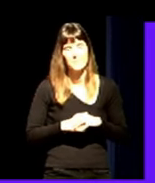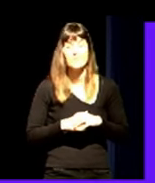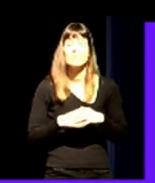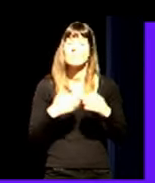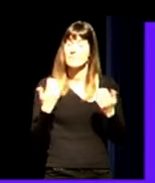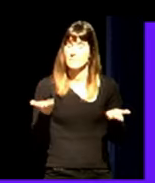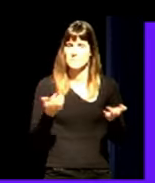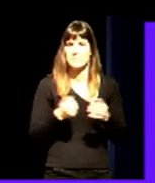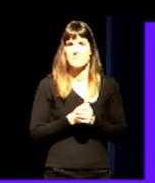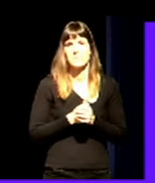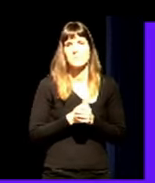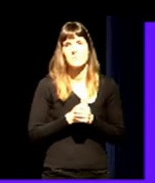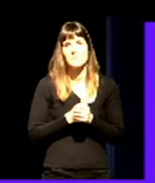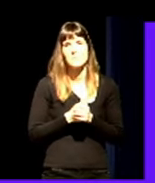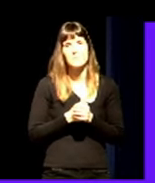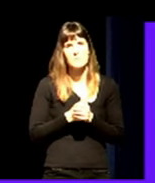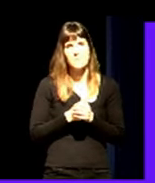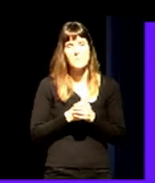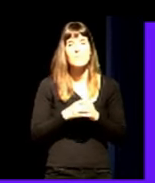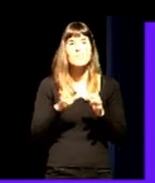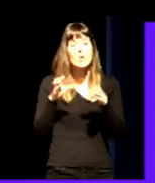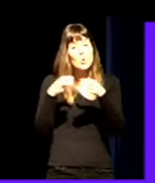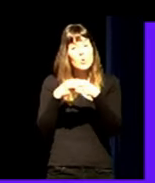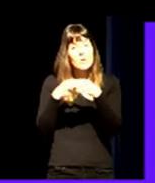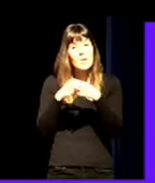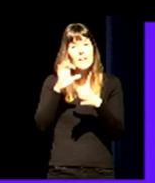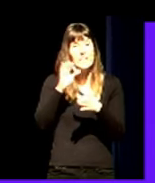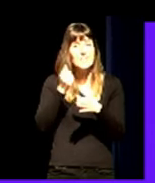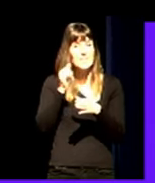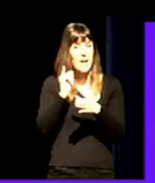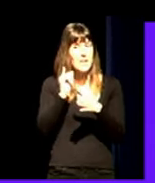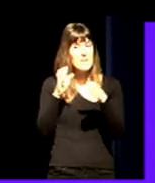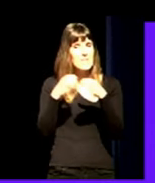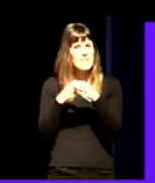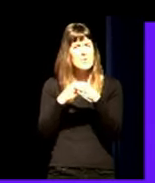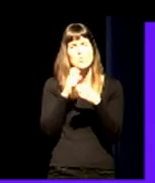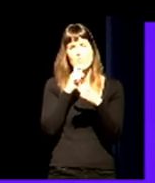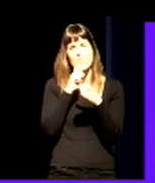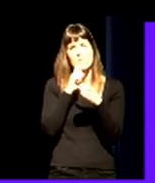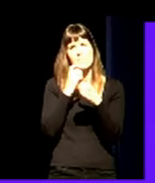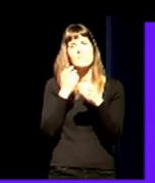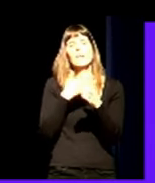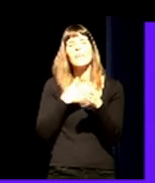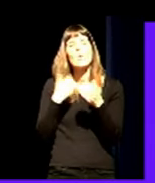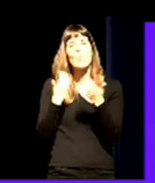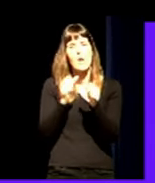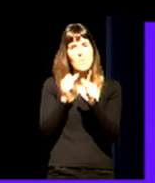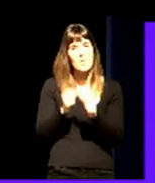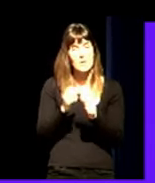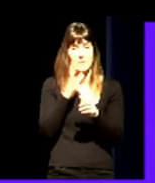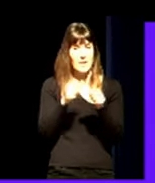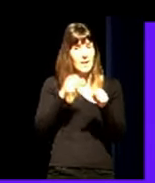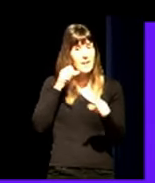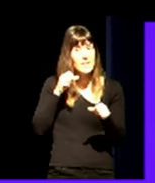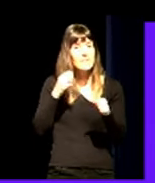decidir qué SAI quiero o cómo lo quiero supone hacer todo este proceso. Analizar la convivencia